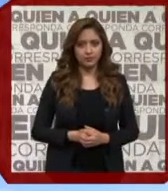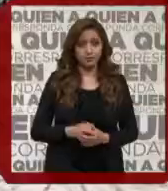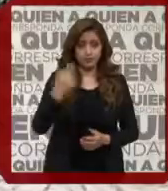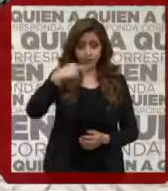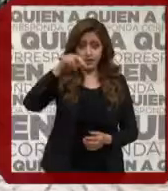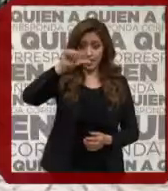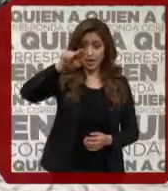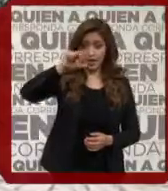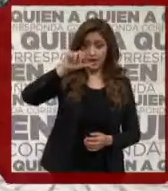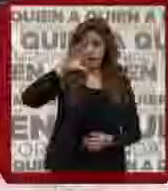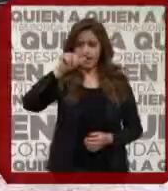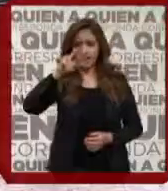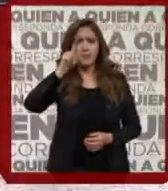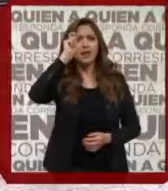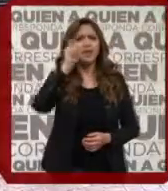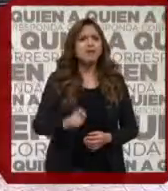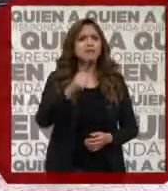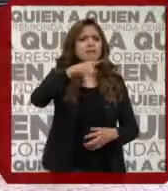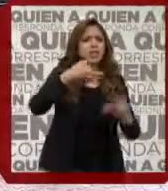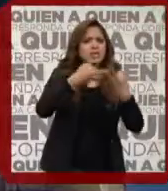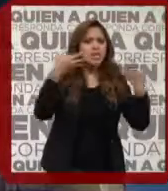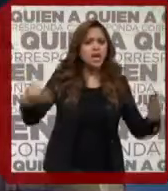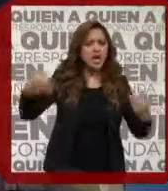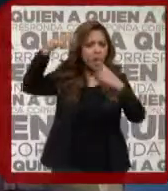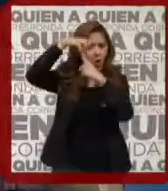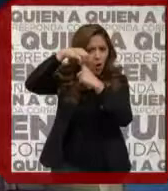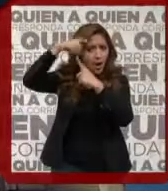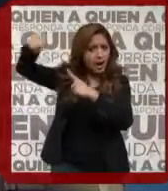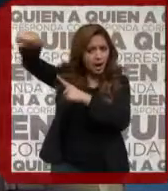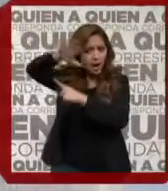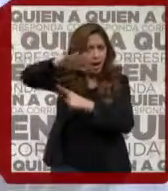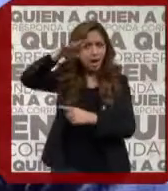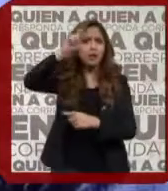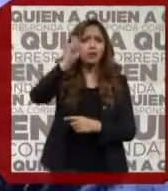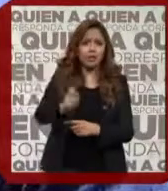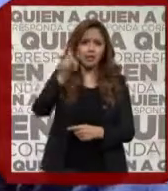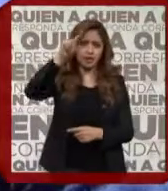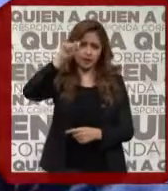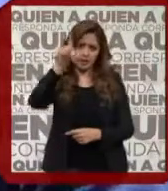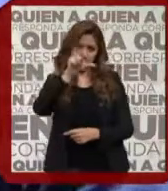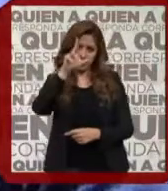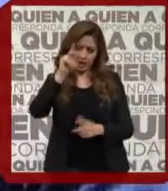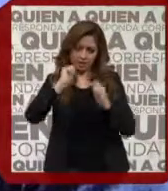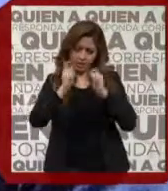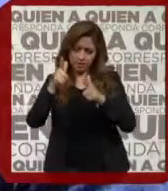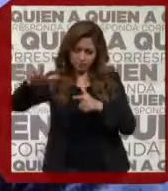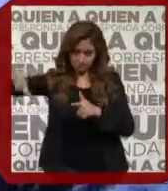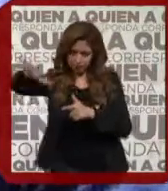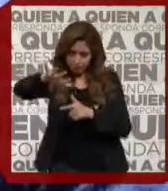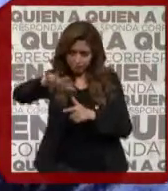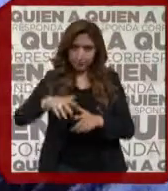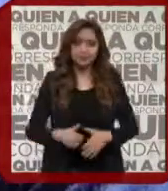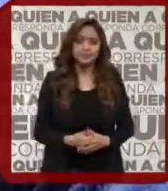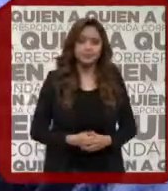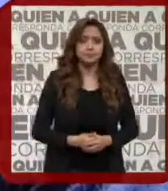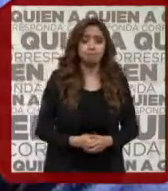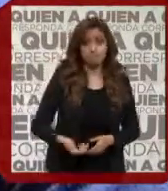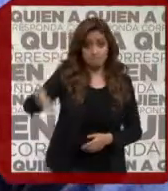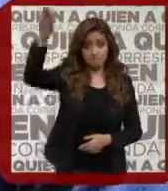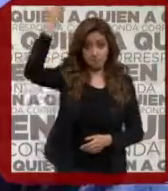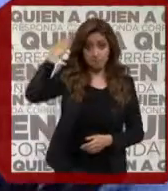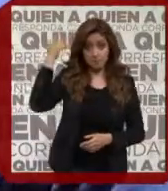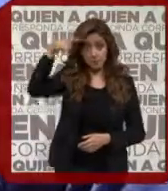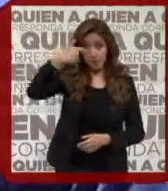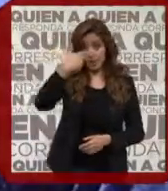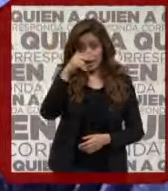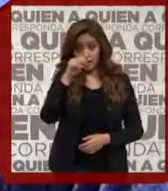Nanacamilpa significa tierra de hongos. Es un poblado ubicado al poniente del estado de Tlaxcala. San José Nanacamilpa fue una de las principales haciendas más